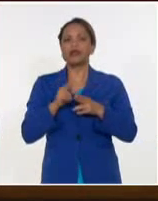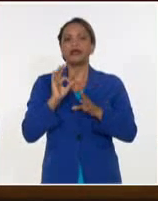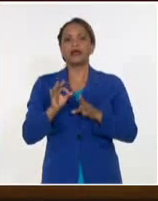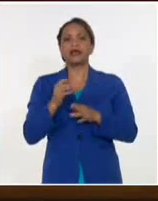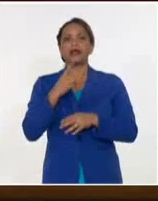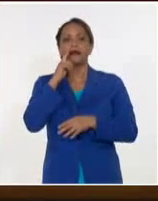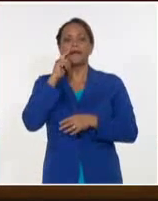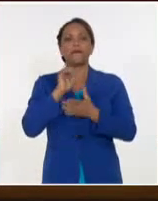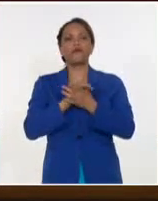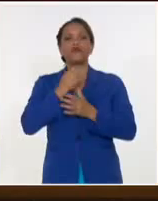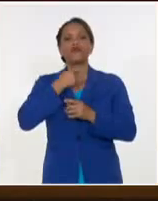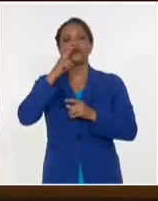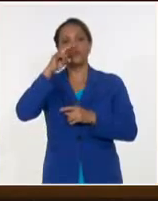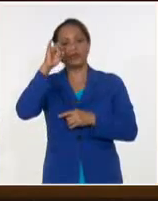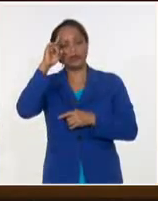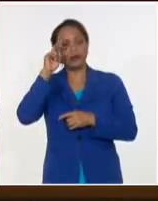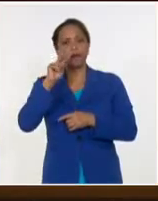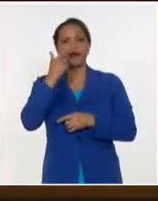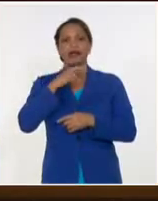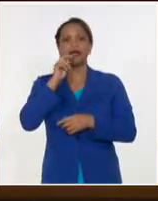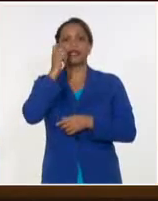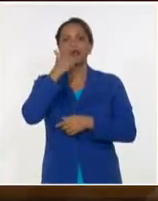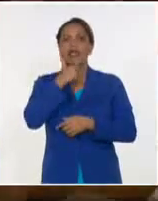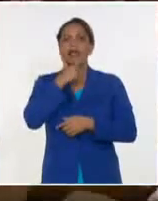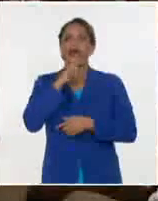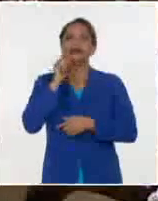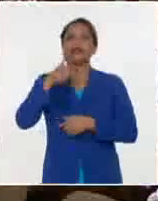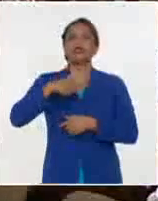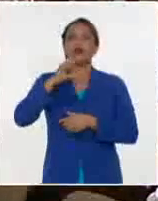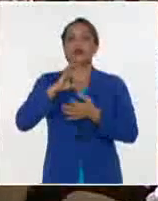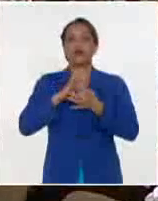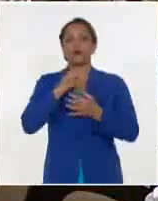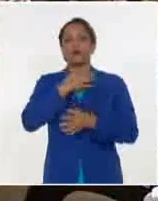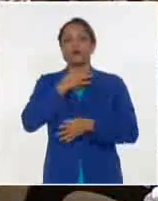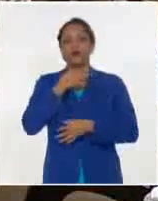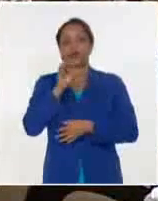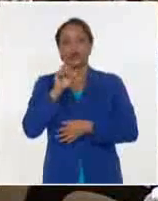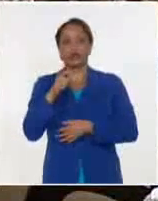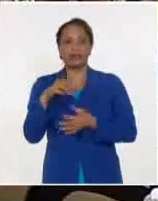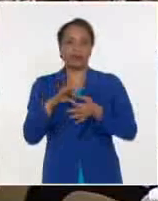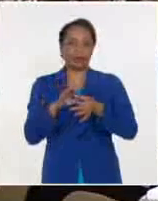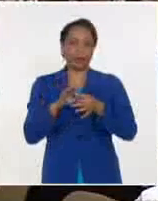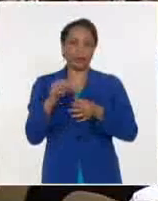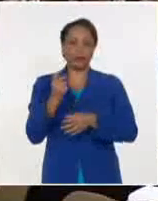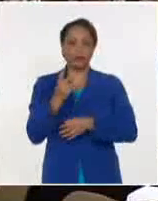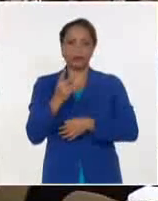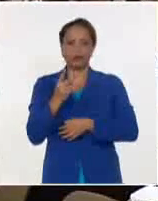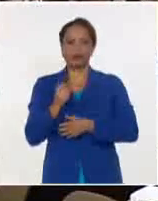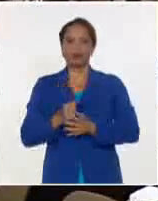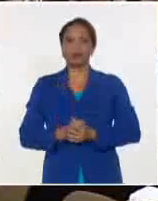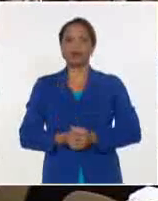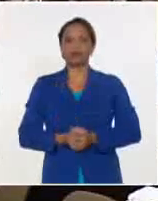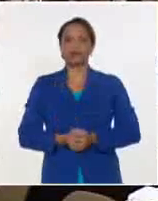Muñiz Varela y José Eulario Negrín Santos,